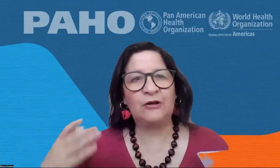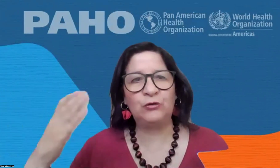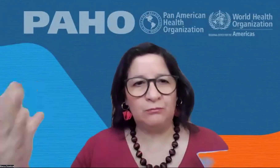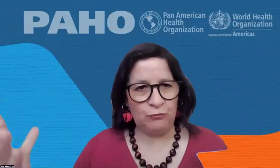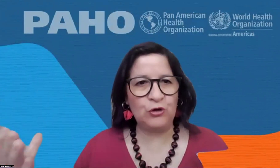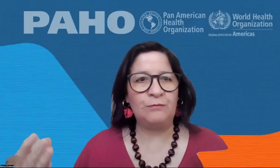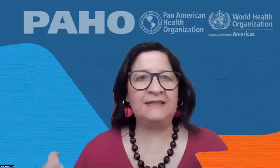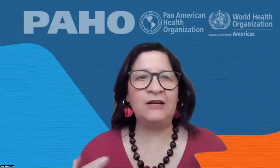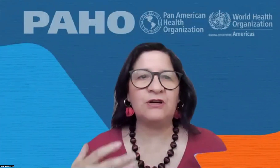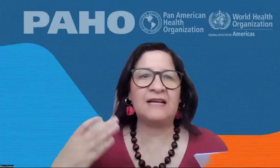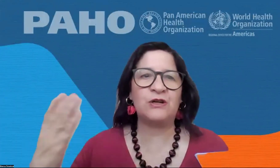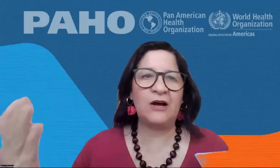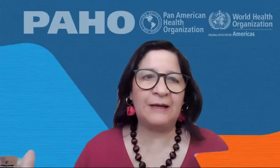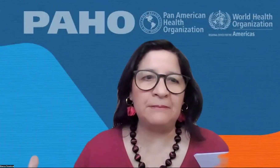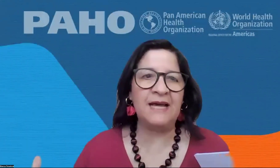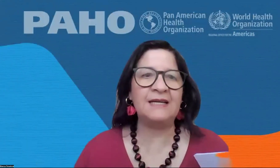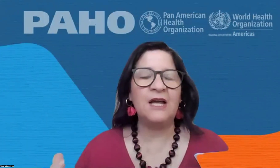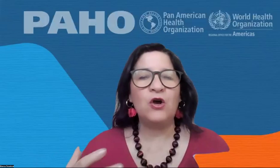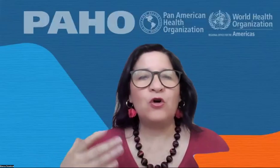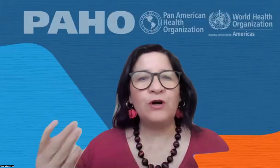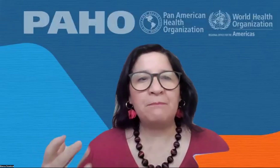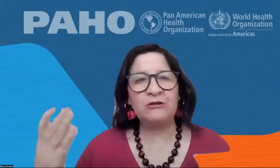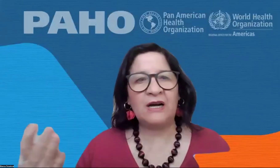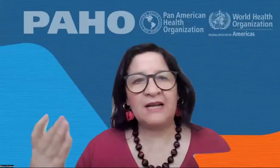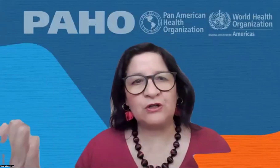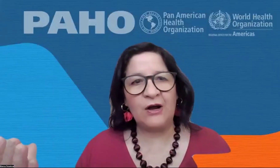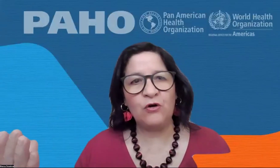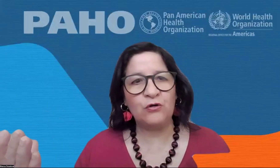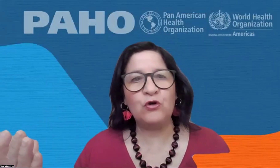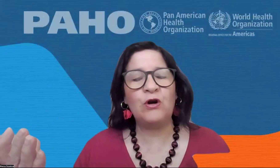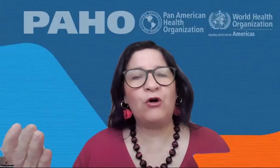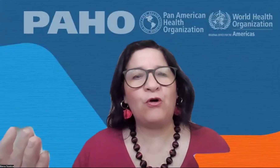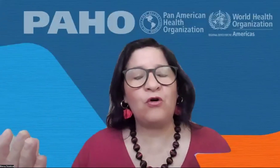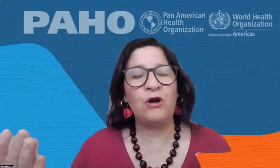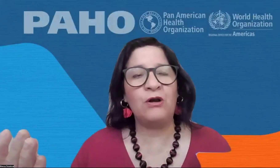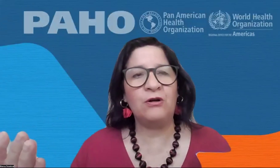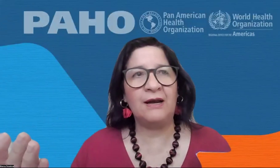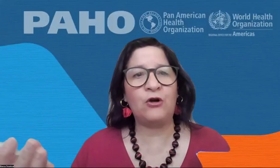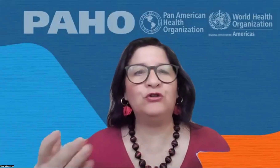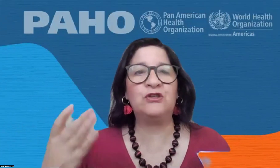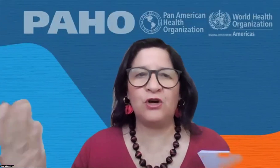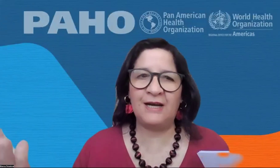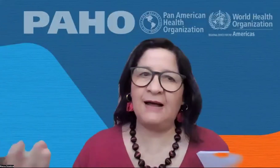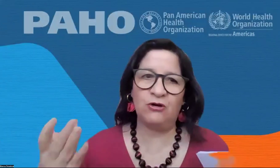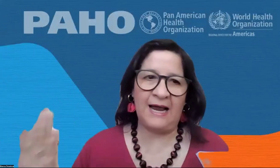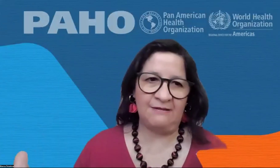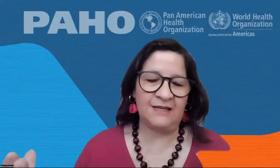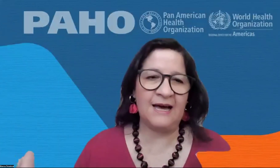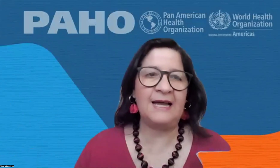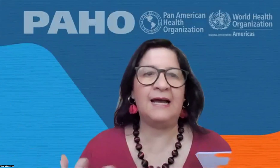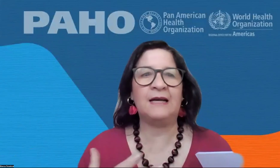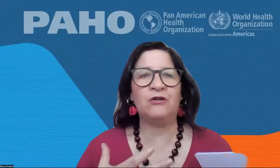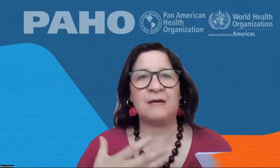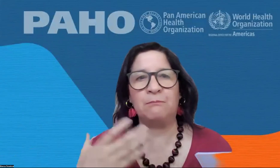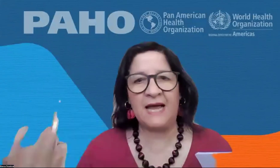chat, partagés. ¿cierto? Et j'ai Muchos lu aussi comentarios dans le chat, relacionados il y a des también con commentaires aspectos relacionados liés con las condiciones laborales, aux